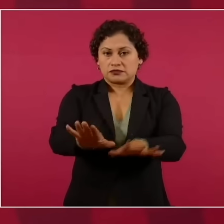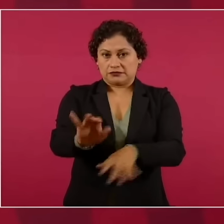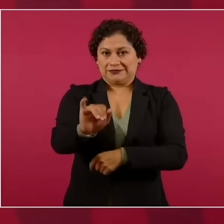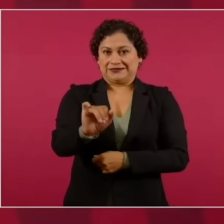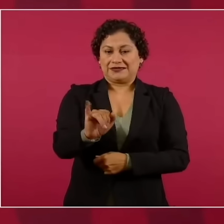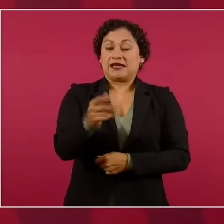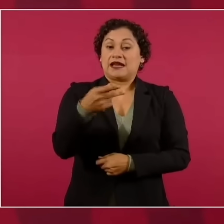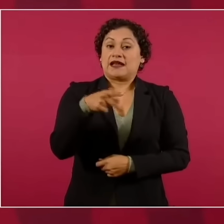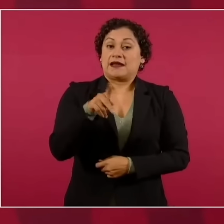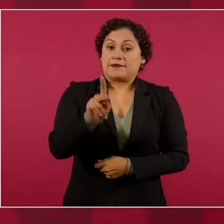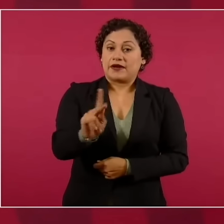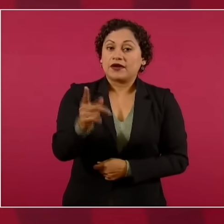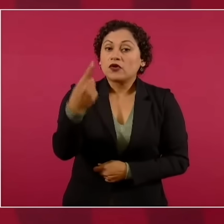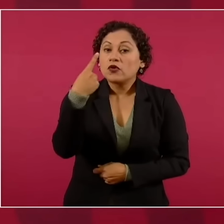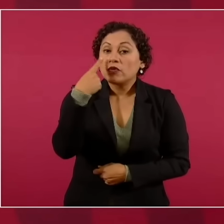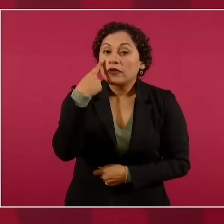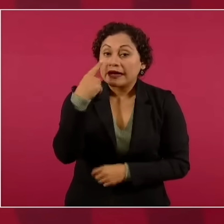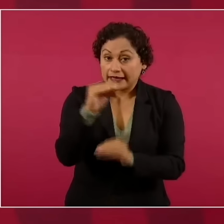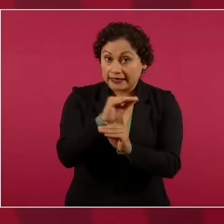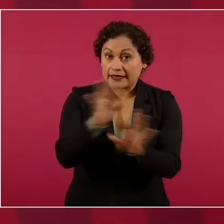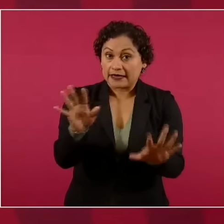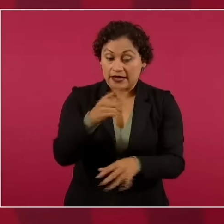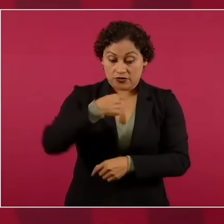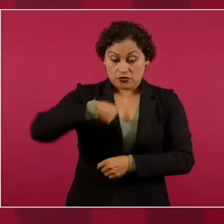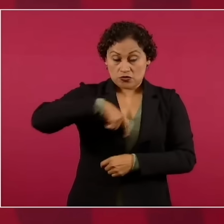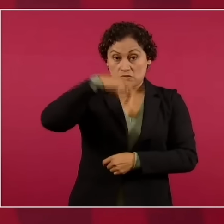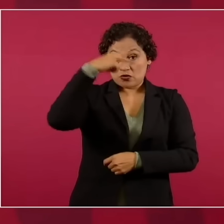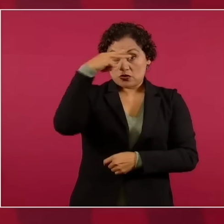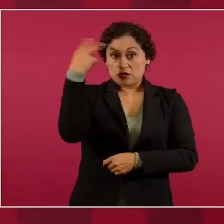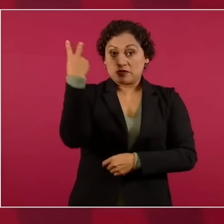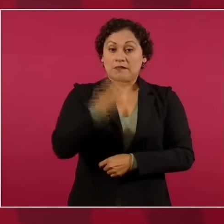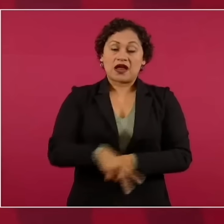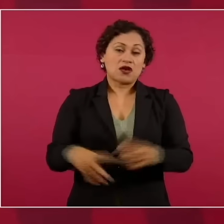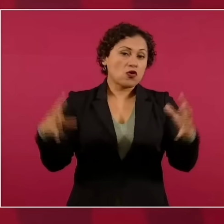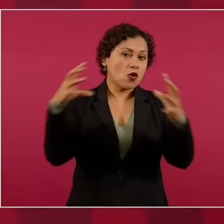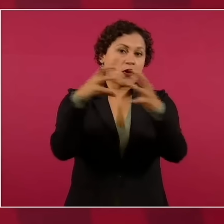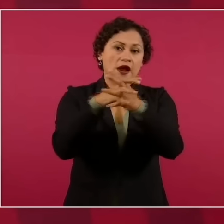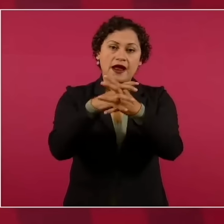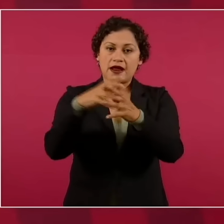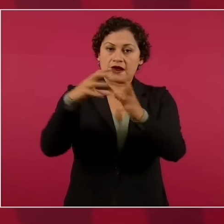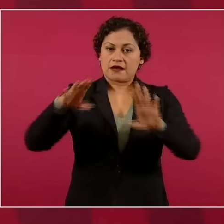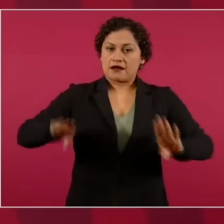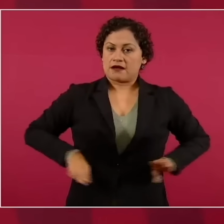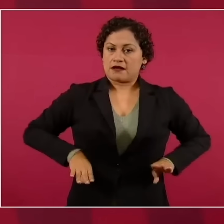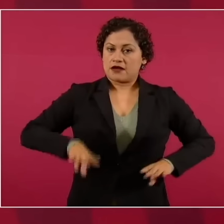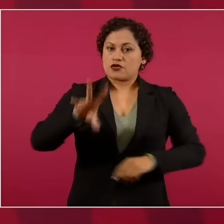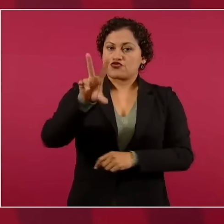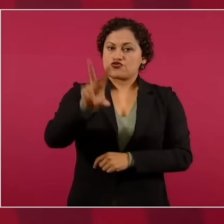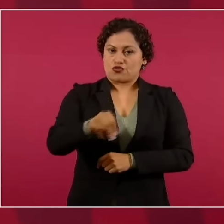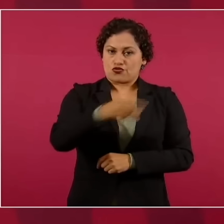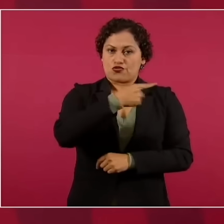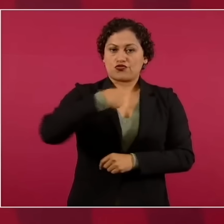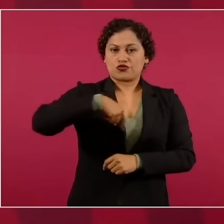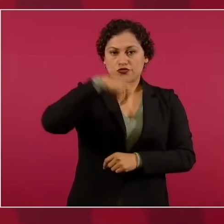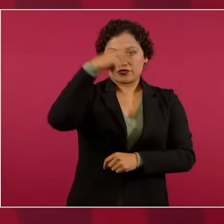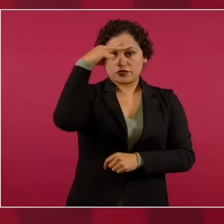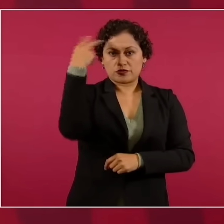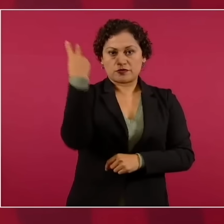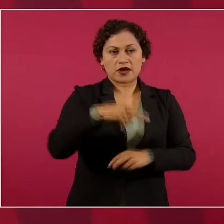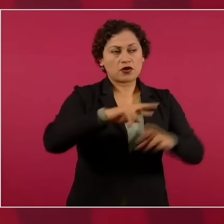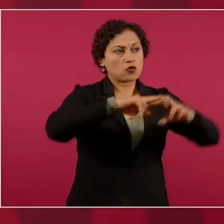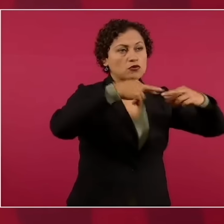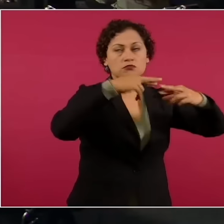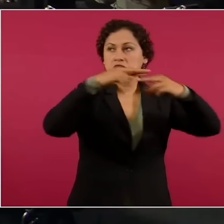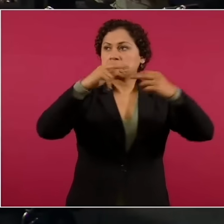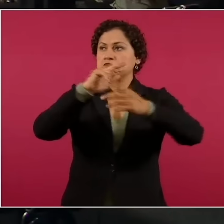no somos bélicos. Bueno, nosotros tenemos relaciones con todos los pueblos del mundo. La cuestión es